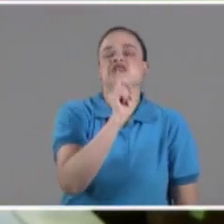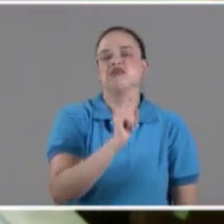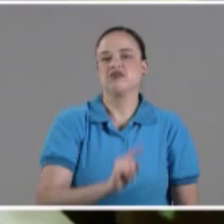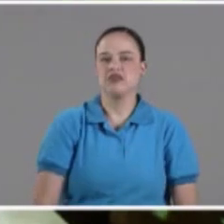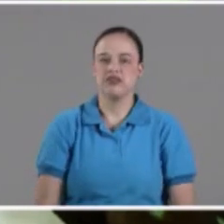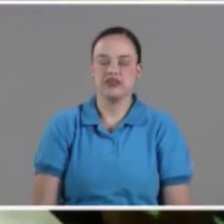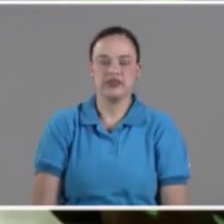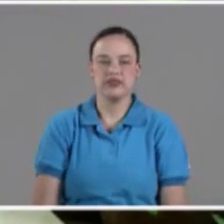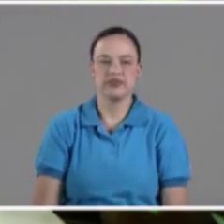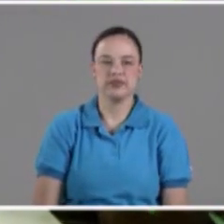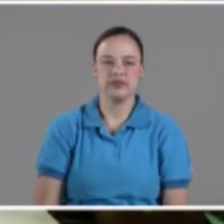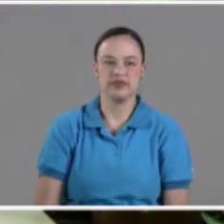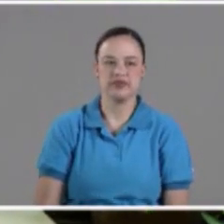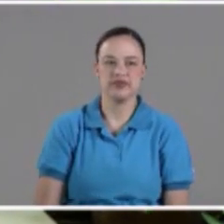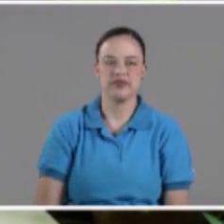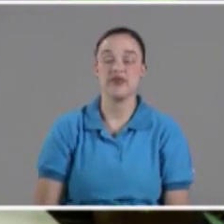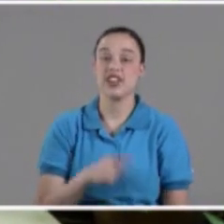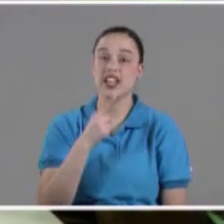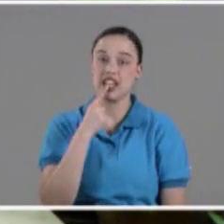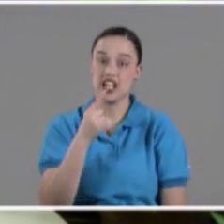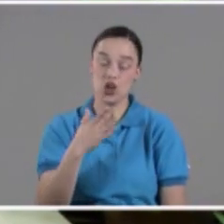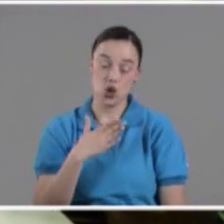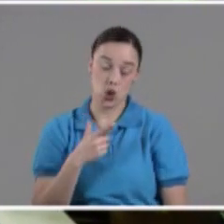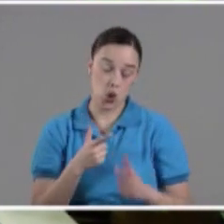di conmigo Yo tengo tata